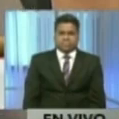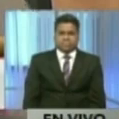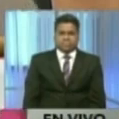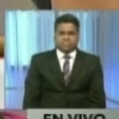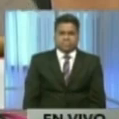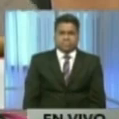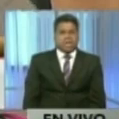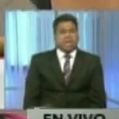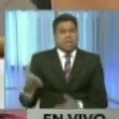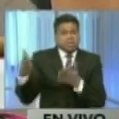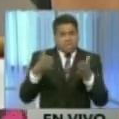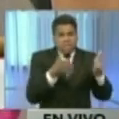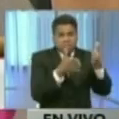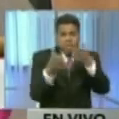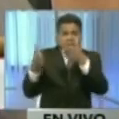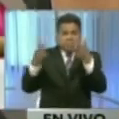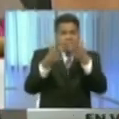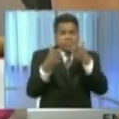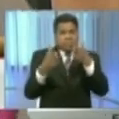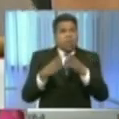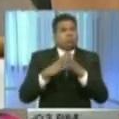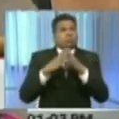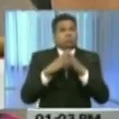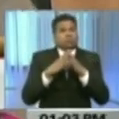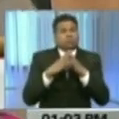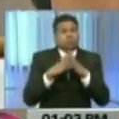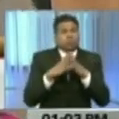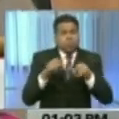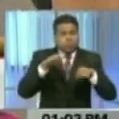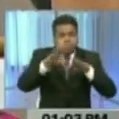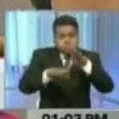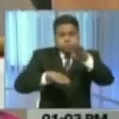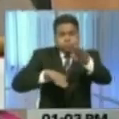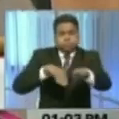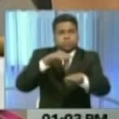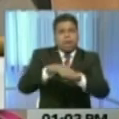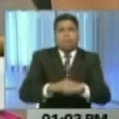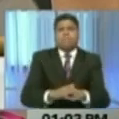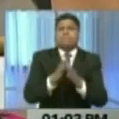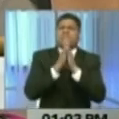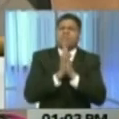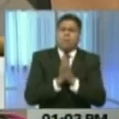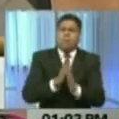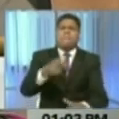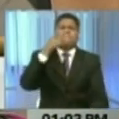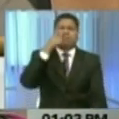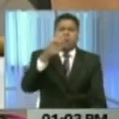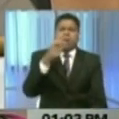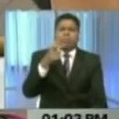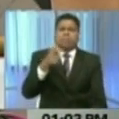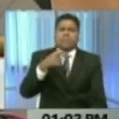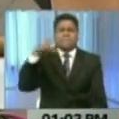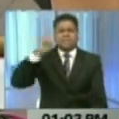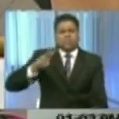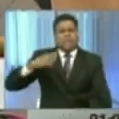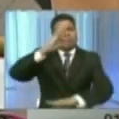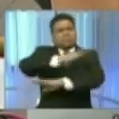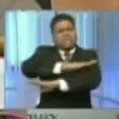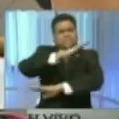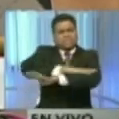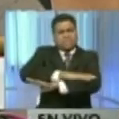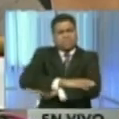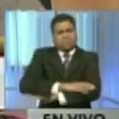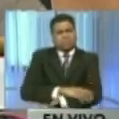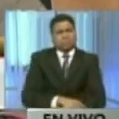Y en ese camino lo transita en paz. Dejen al pueblo de Venezuela tranquilo, cesen la campaña